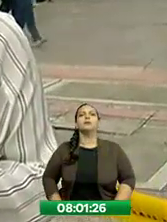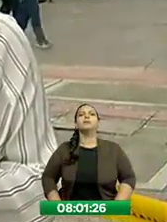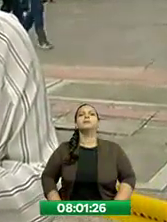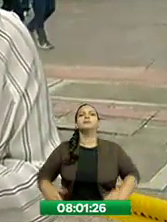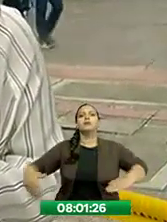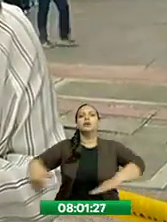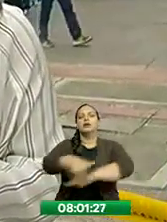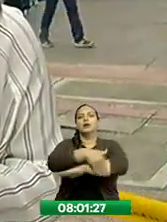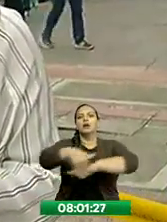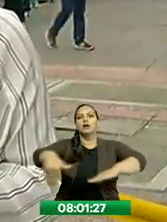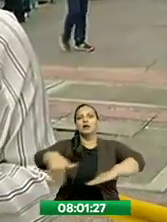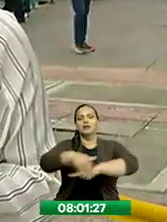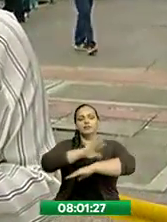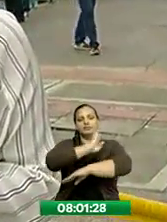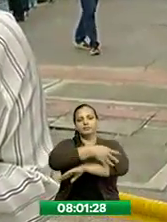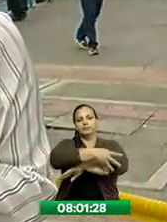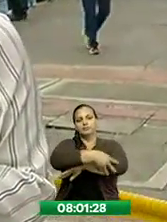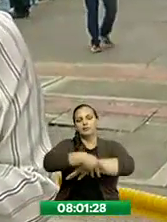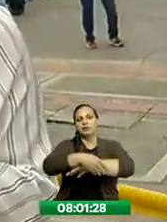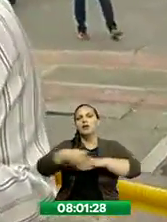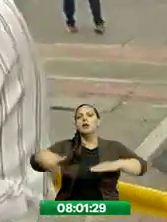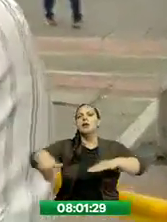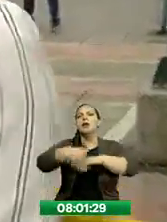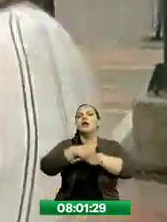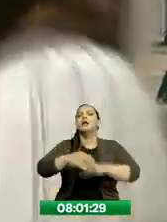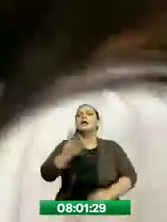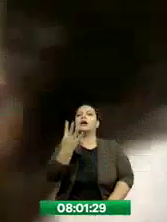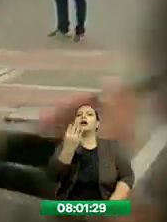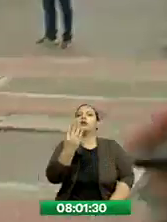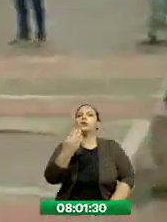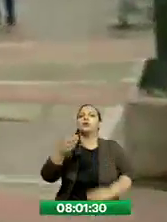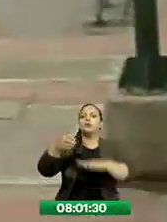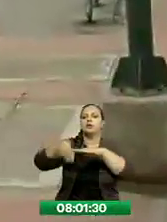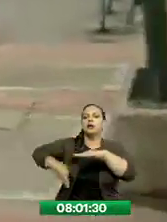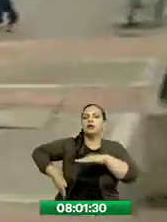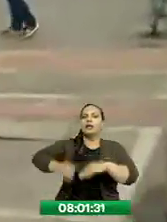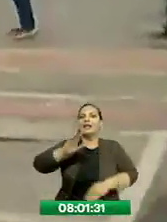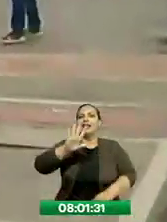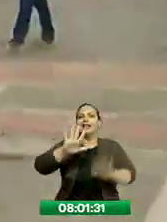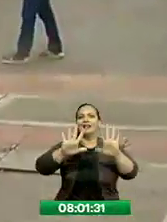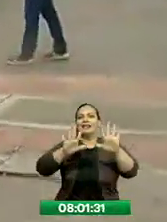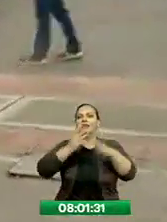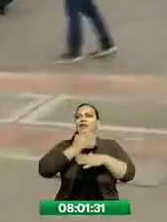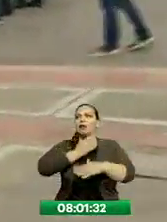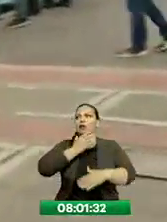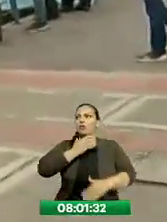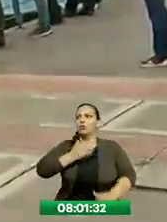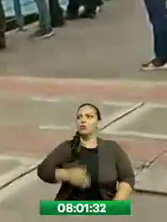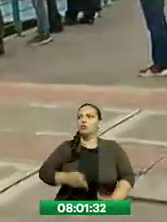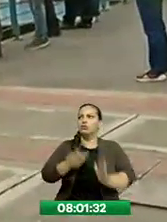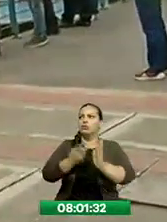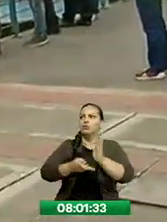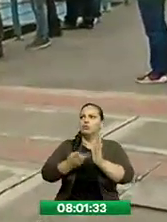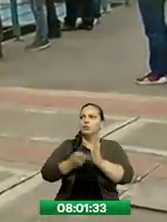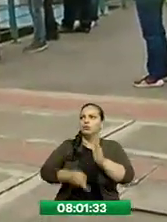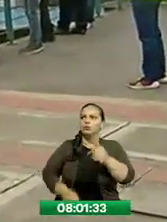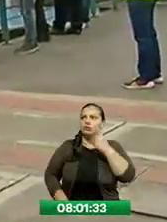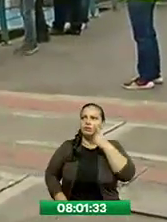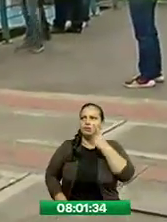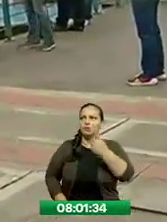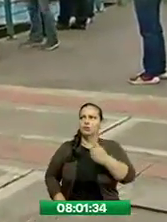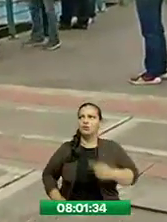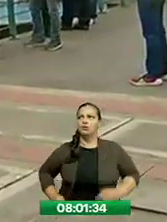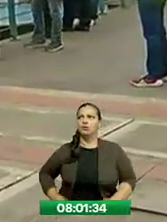agosto. Esto es el suburbio oeste de la ciudad de Guayaquil y queremos mostrarles, por favor, lo que se realiza en este momento es